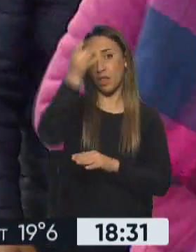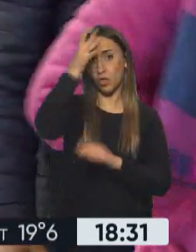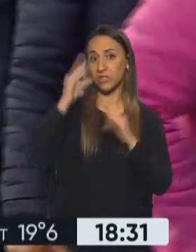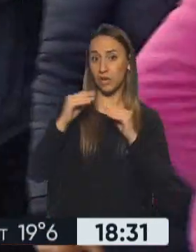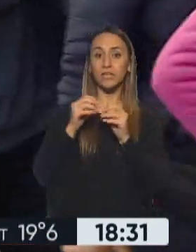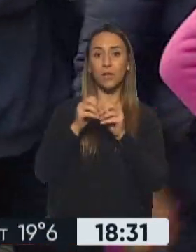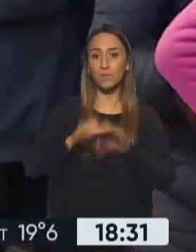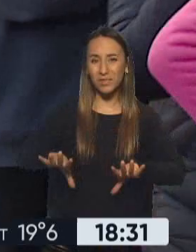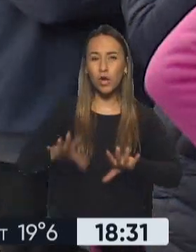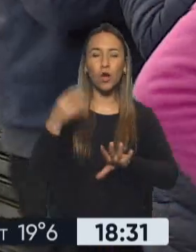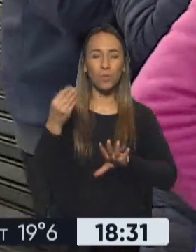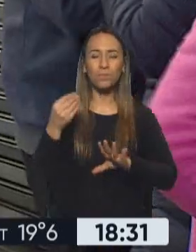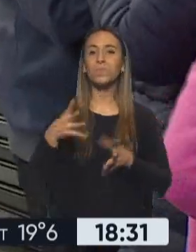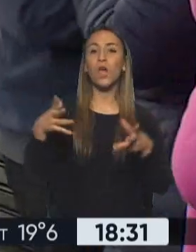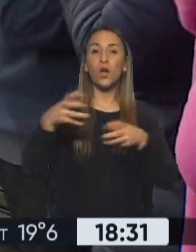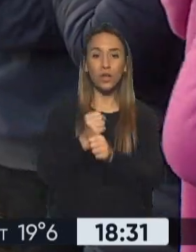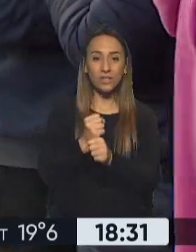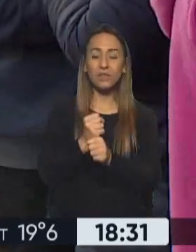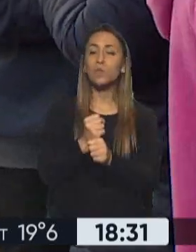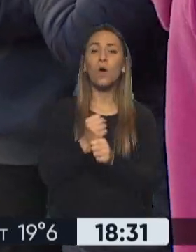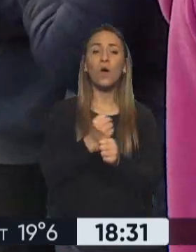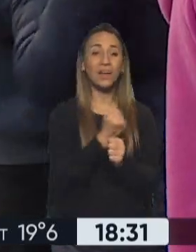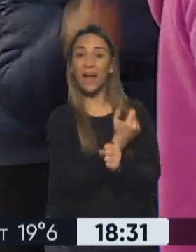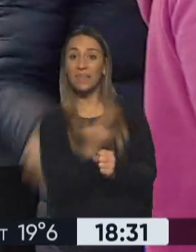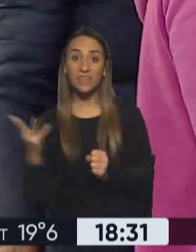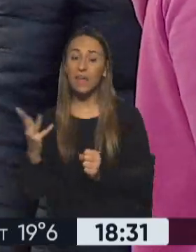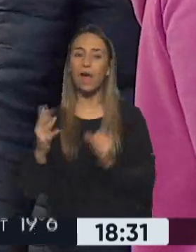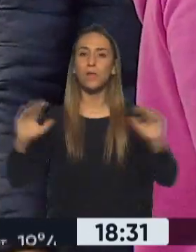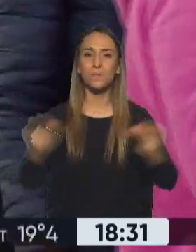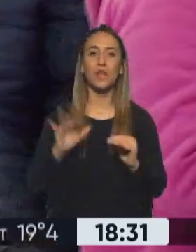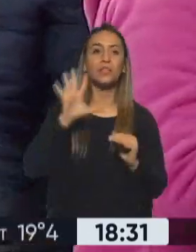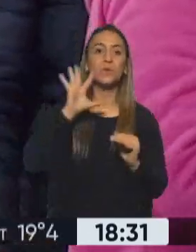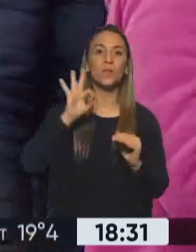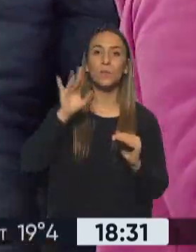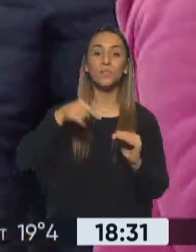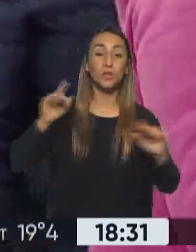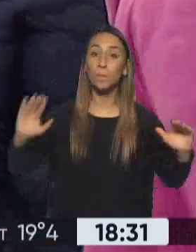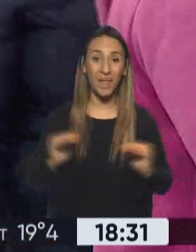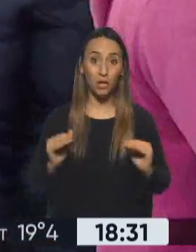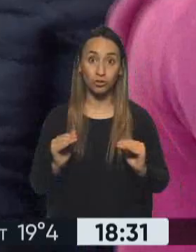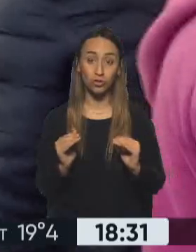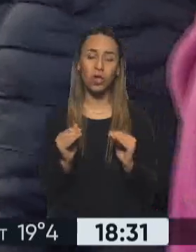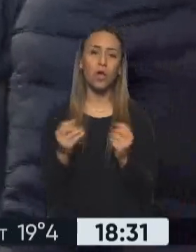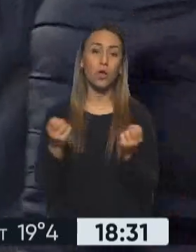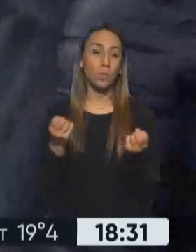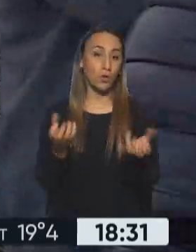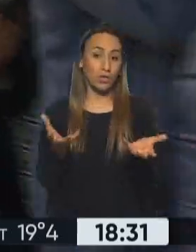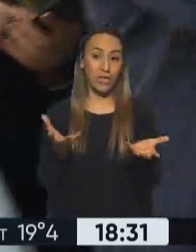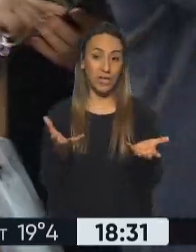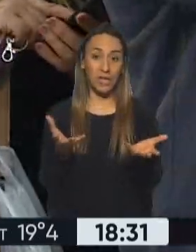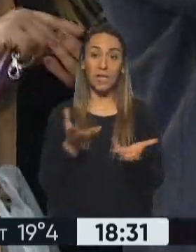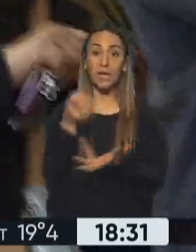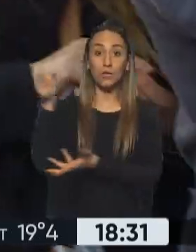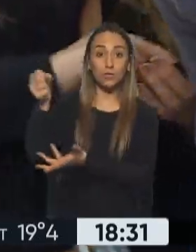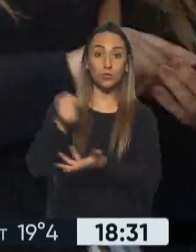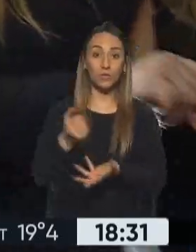de la frecuencia, redujeron la cantidad de vehículos en un 50% en reclamo del pago de los subsidios